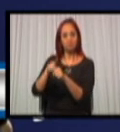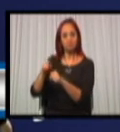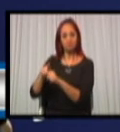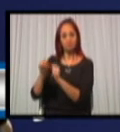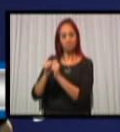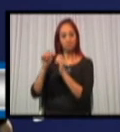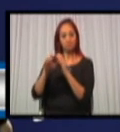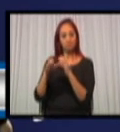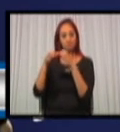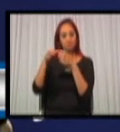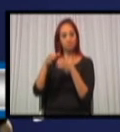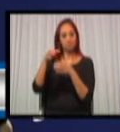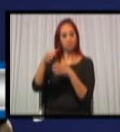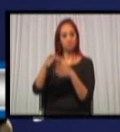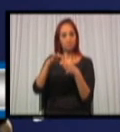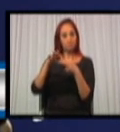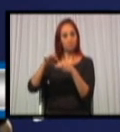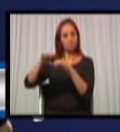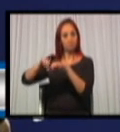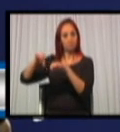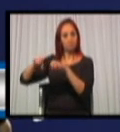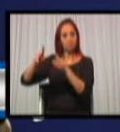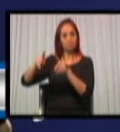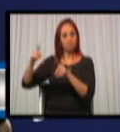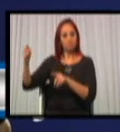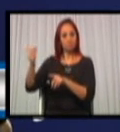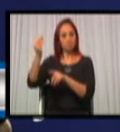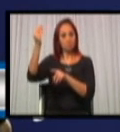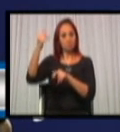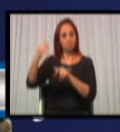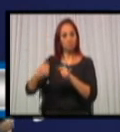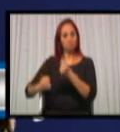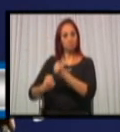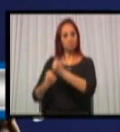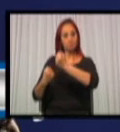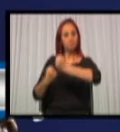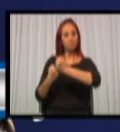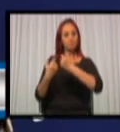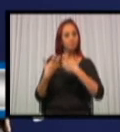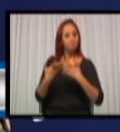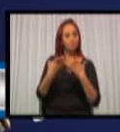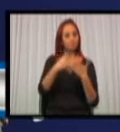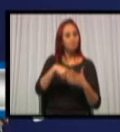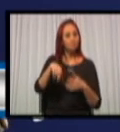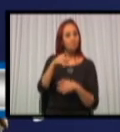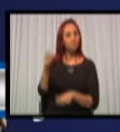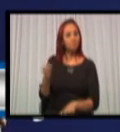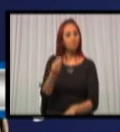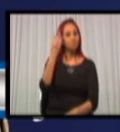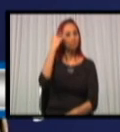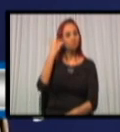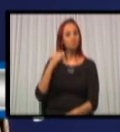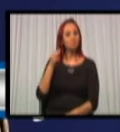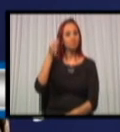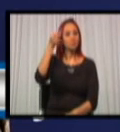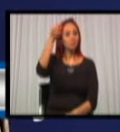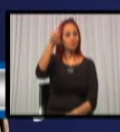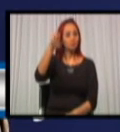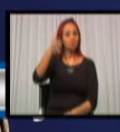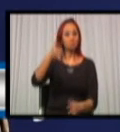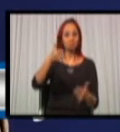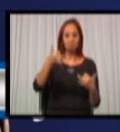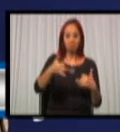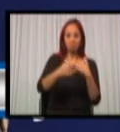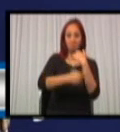con el comité cantonal de la persona joven a reforzar a estos jóvenes porque son el futuro del